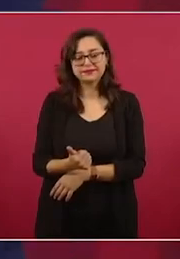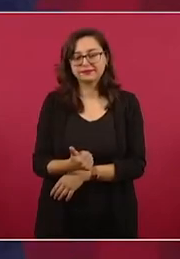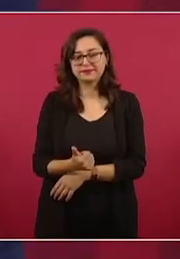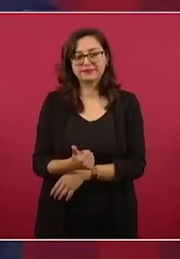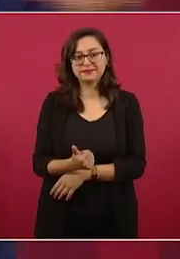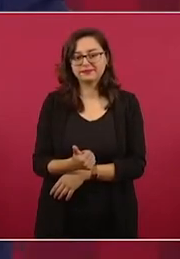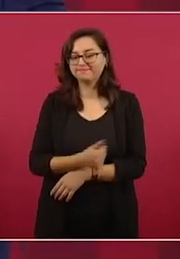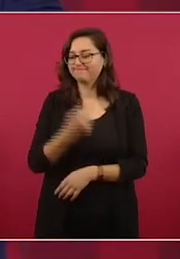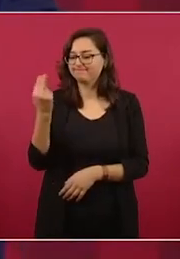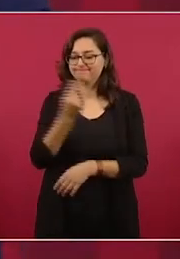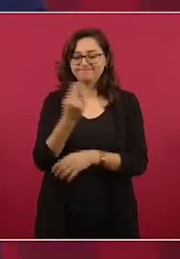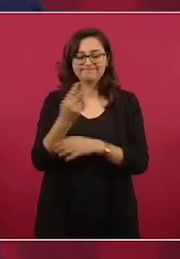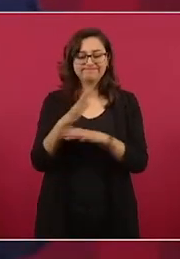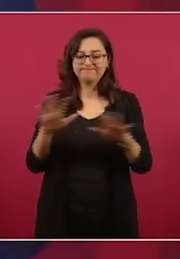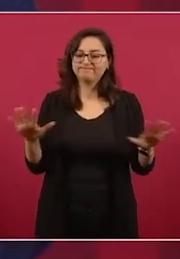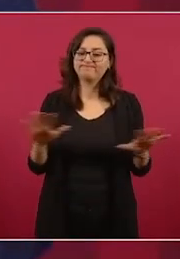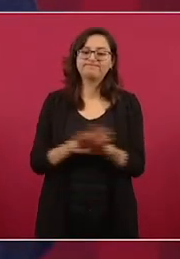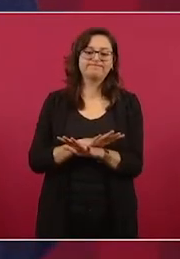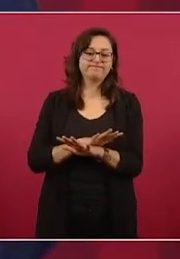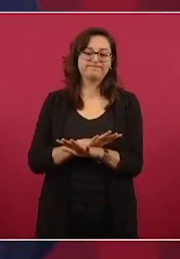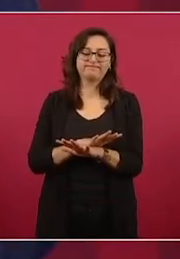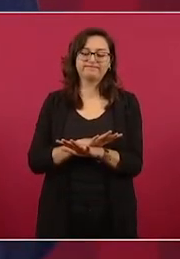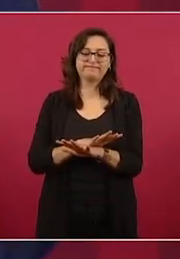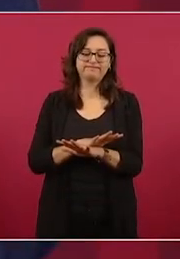Hace falta cambiar.